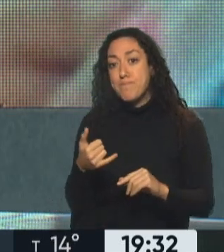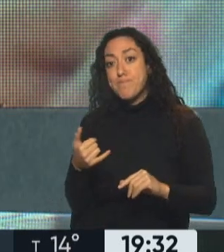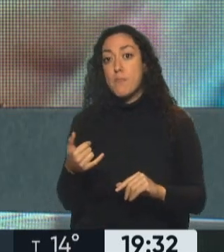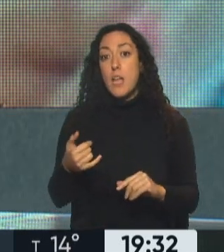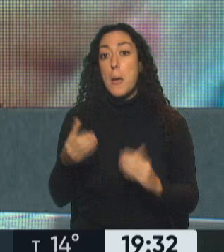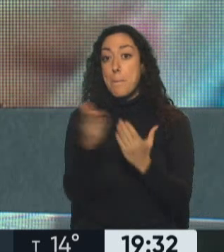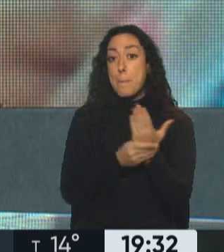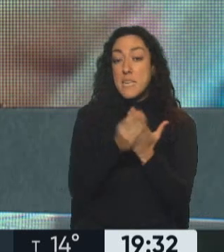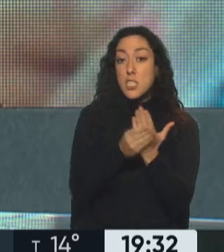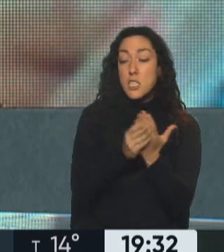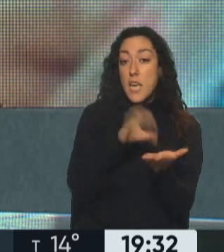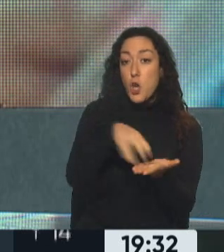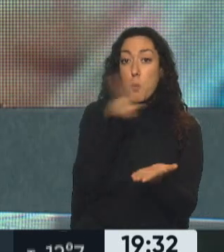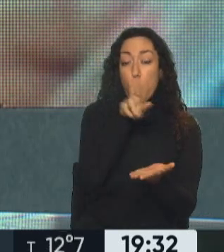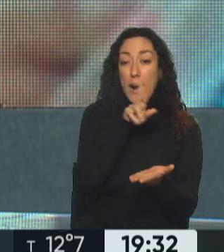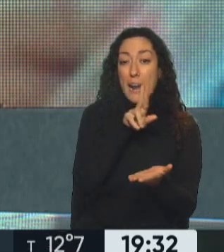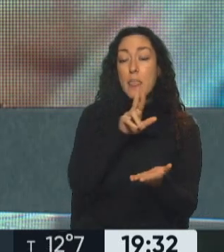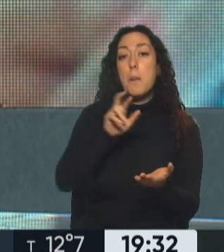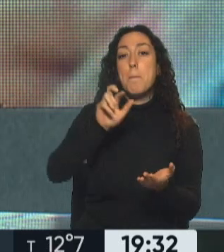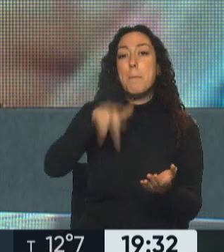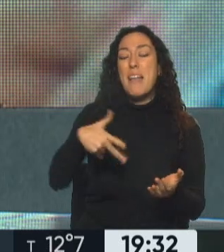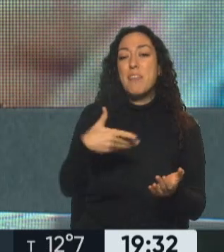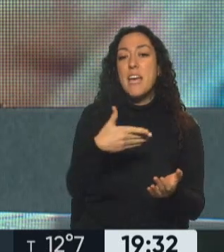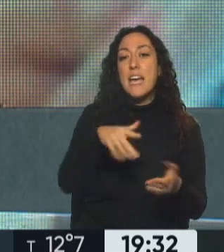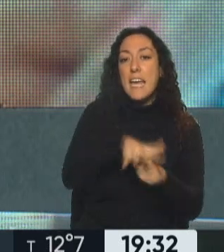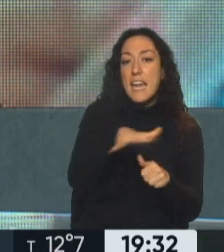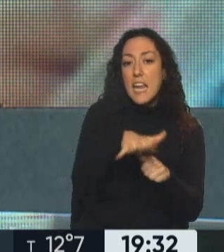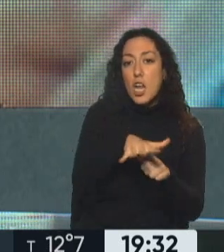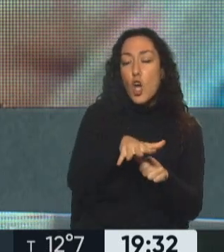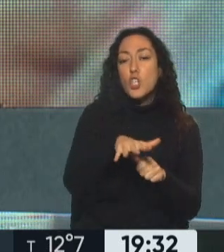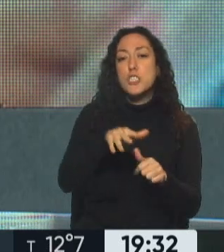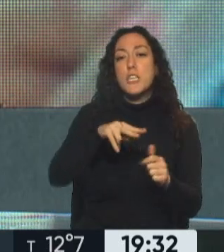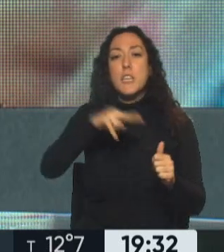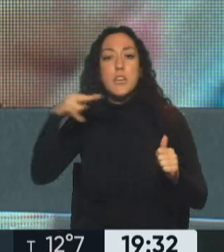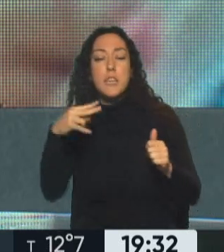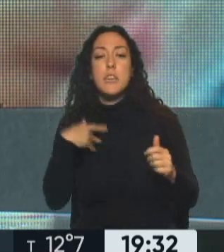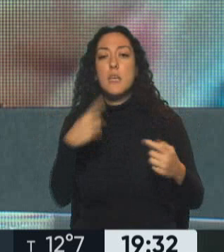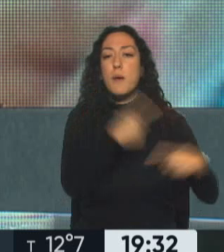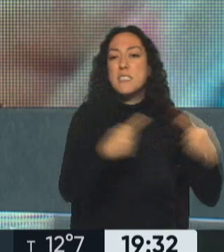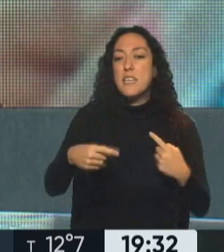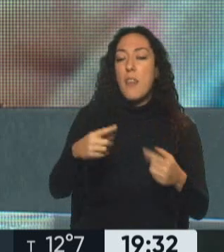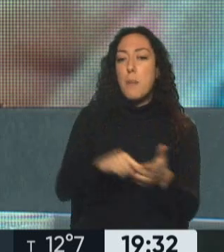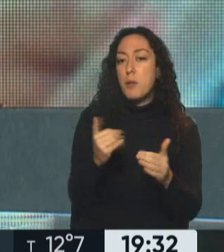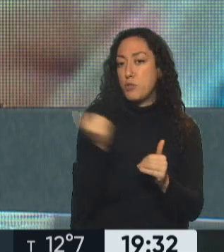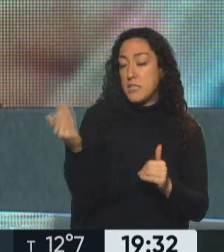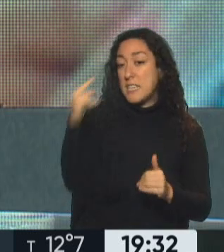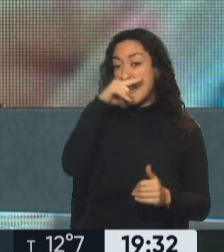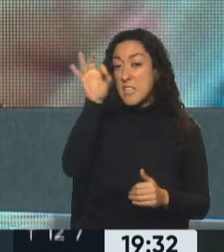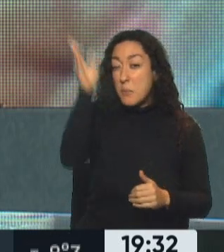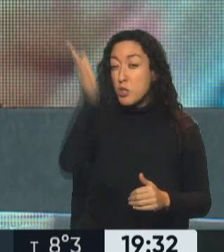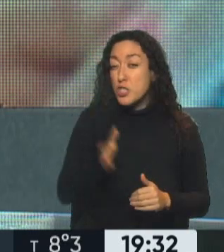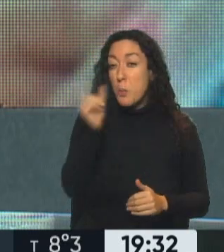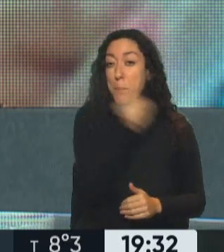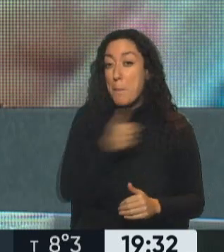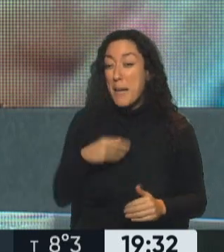el Ministerio de Mujeres, de Políticas de Géneros y Diversidad de la provincia de Buenos Aires, que es 70%. El 70% de los